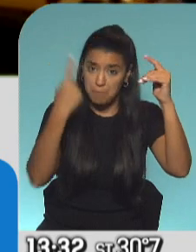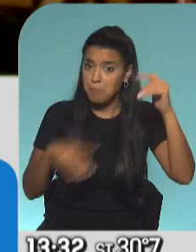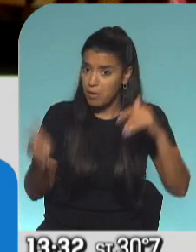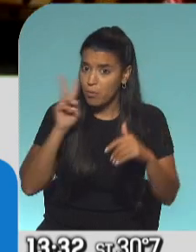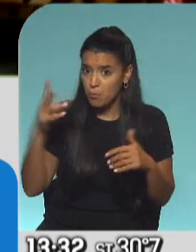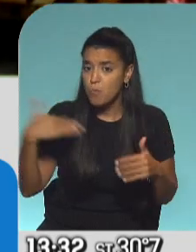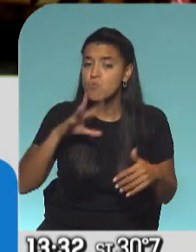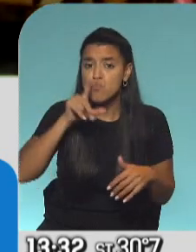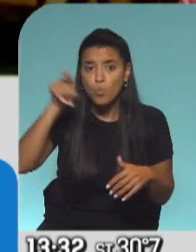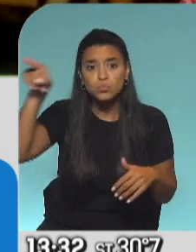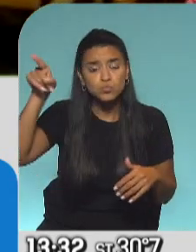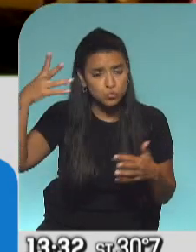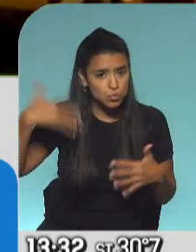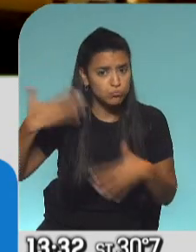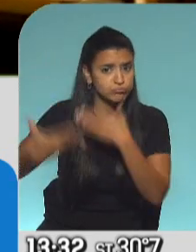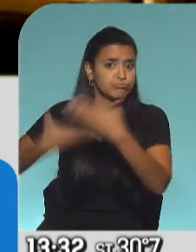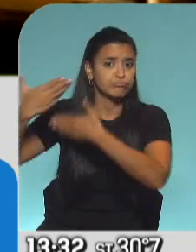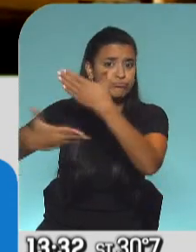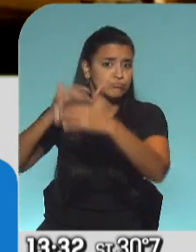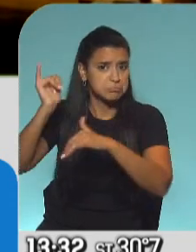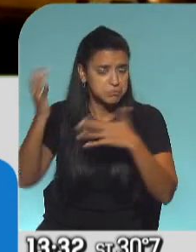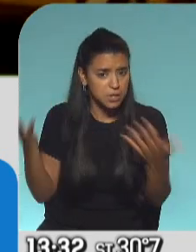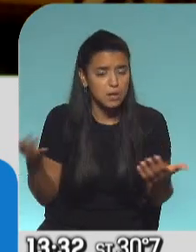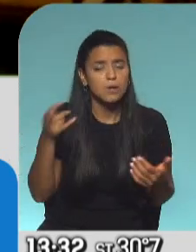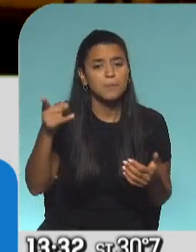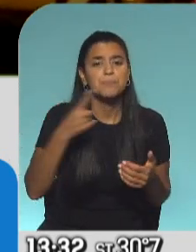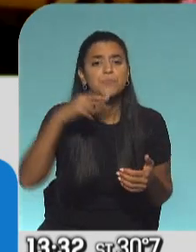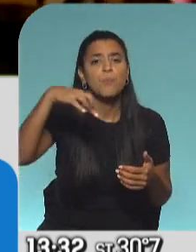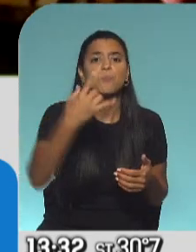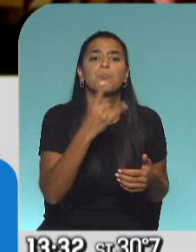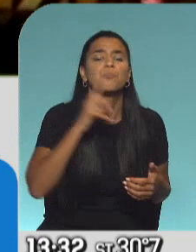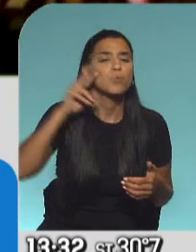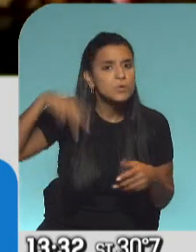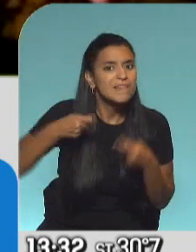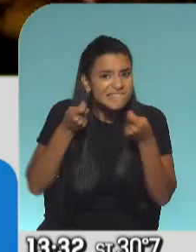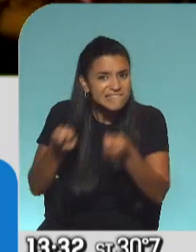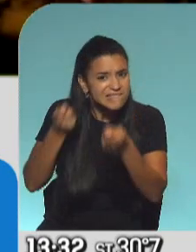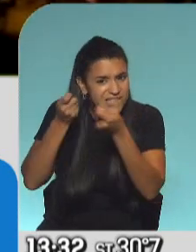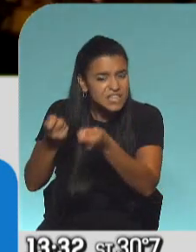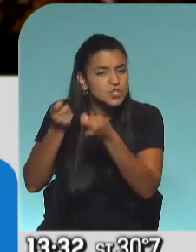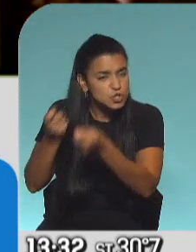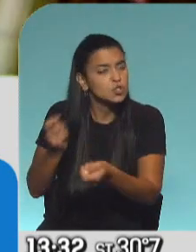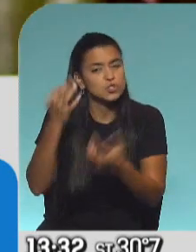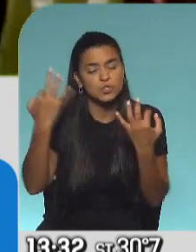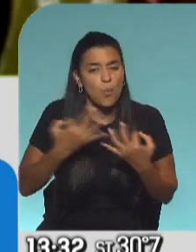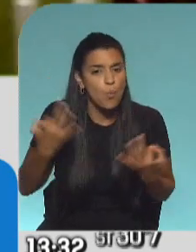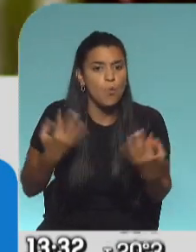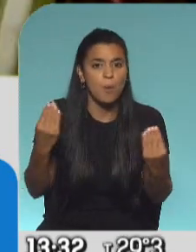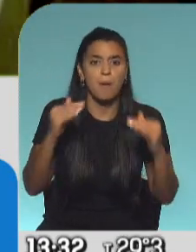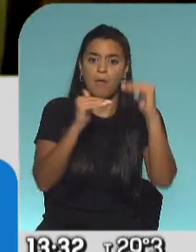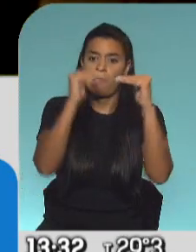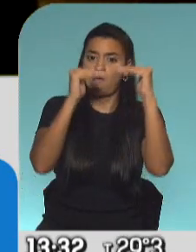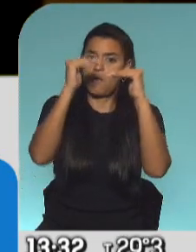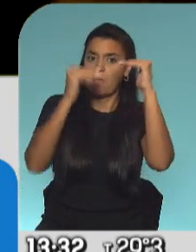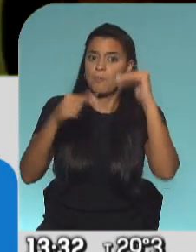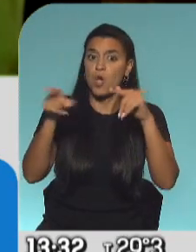evidentemente los rusos iban a actuar en ese sentido, y que Putin debe haber presionado de todas las maneras posibles para colocarse, porque eso